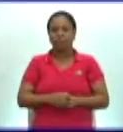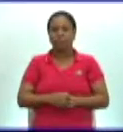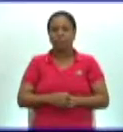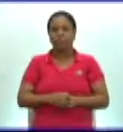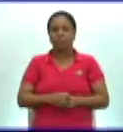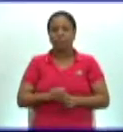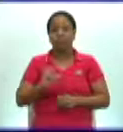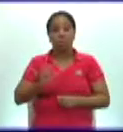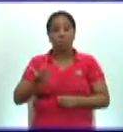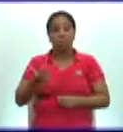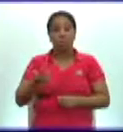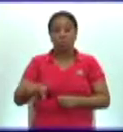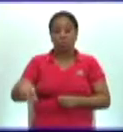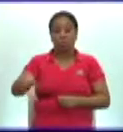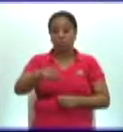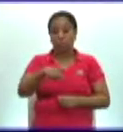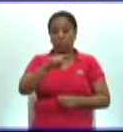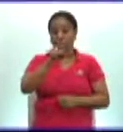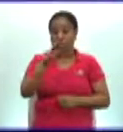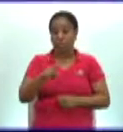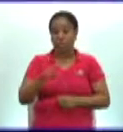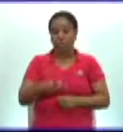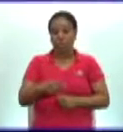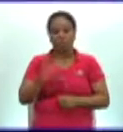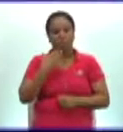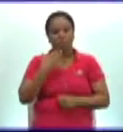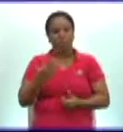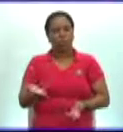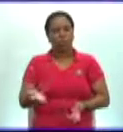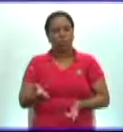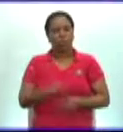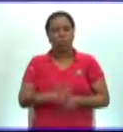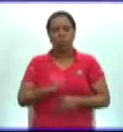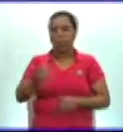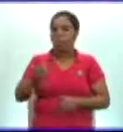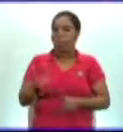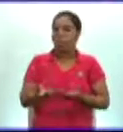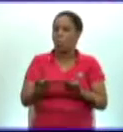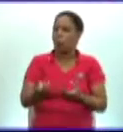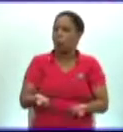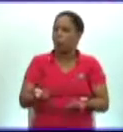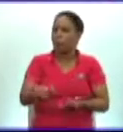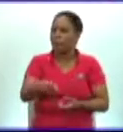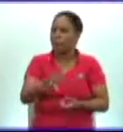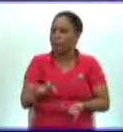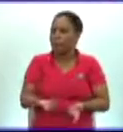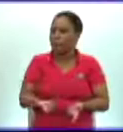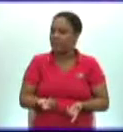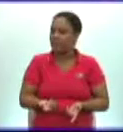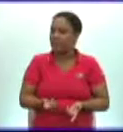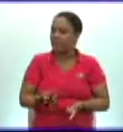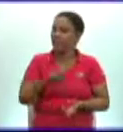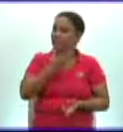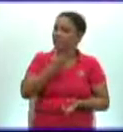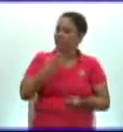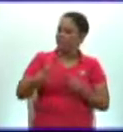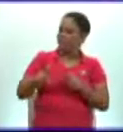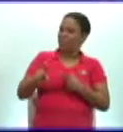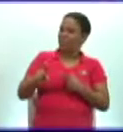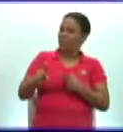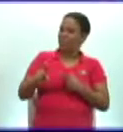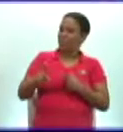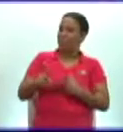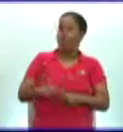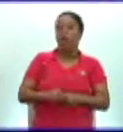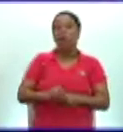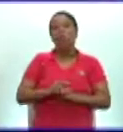Cuando a ustedes se les pregunta, bueno, ¿cuál es tu masa? ¿No les resulta raro? Normalmente a ustedes se les